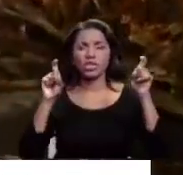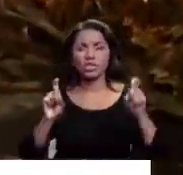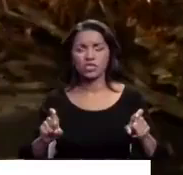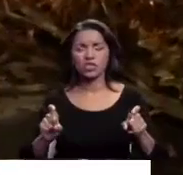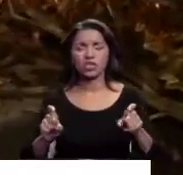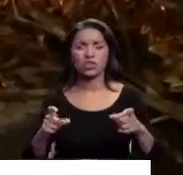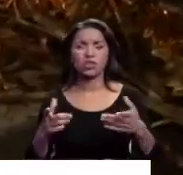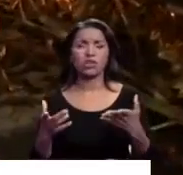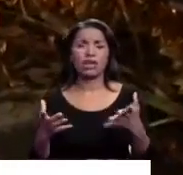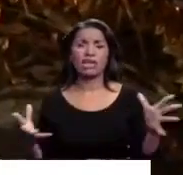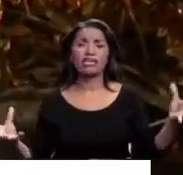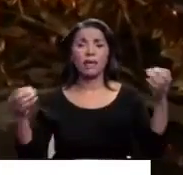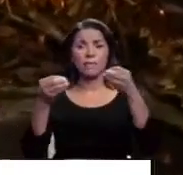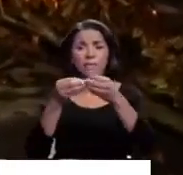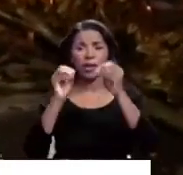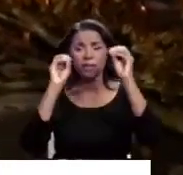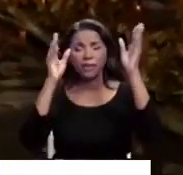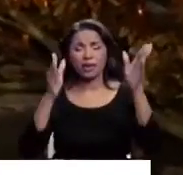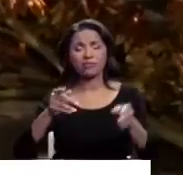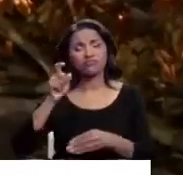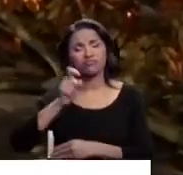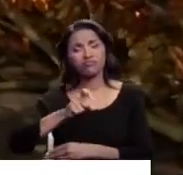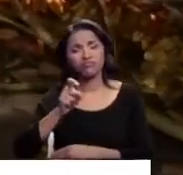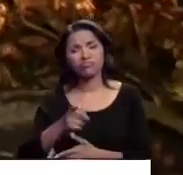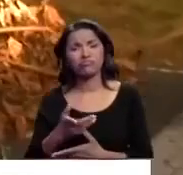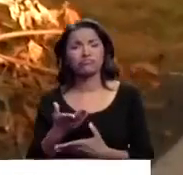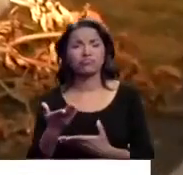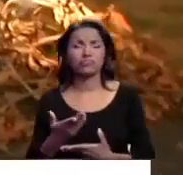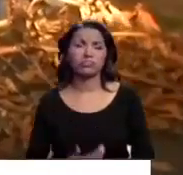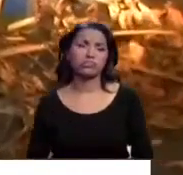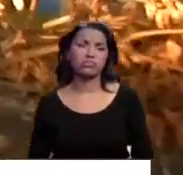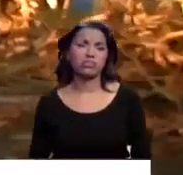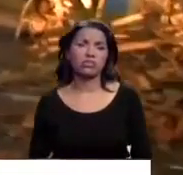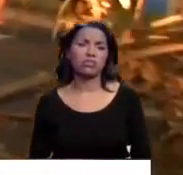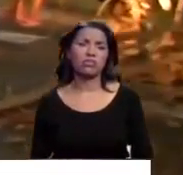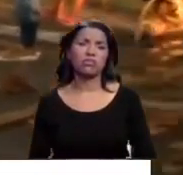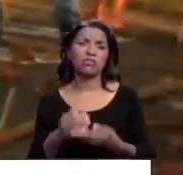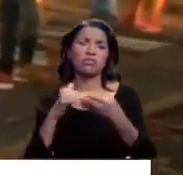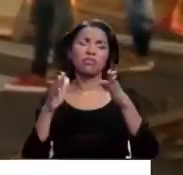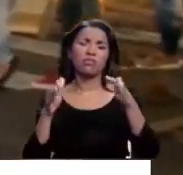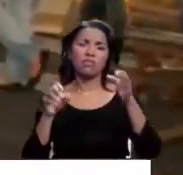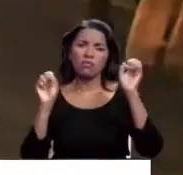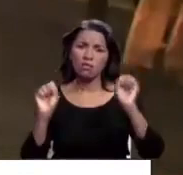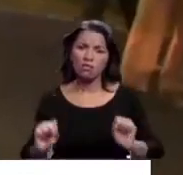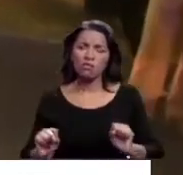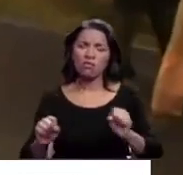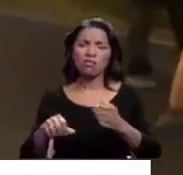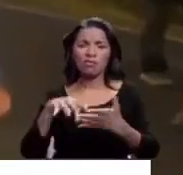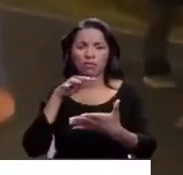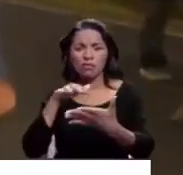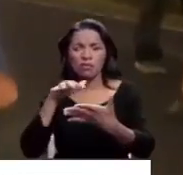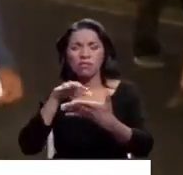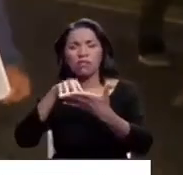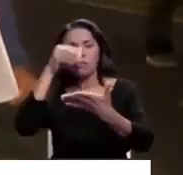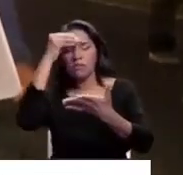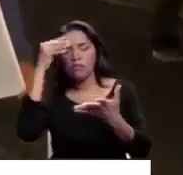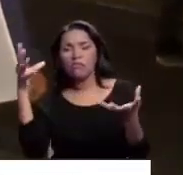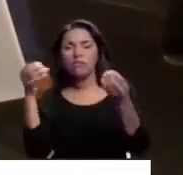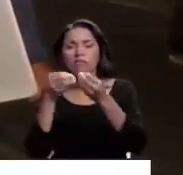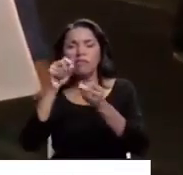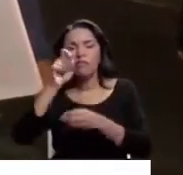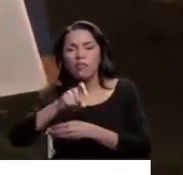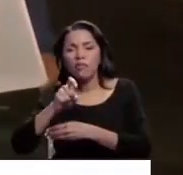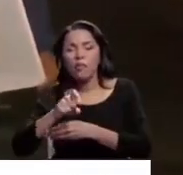nombramiento de docentes para que los estudiantes reciban sus clases diarias es que ya